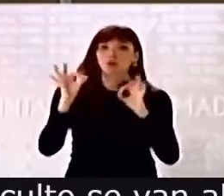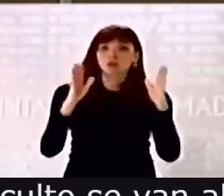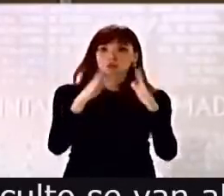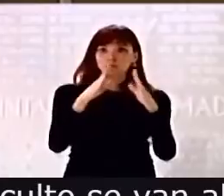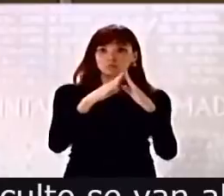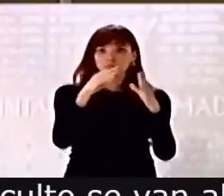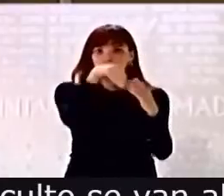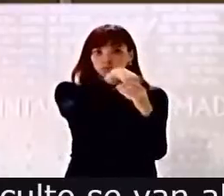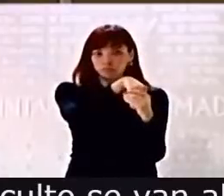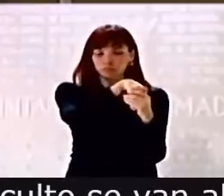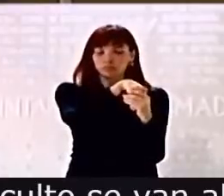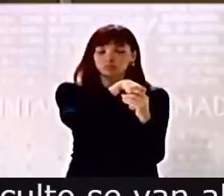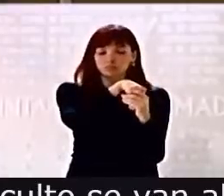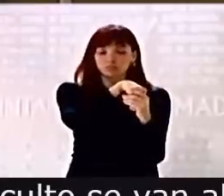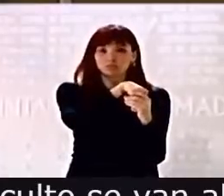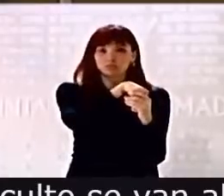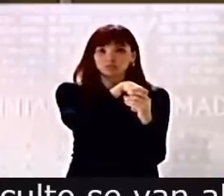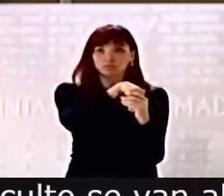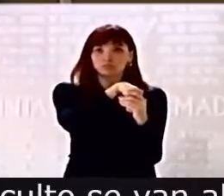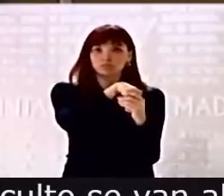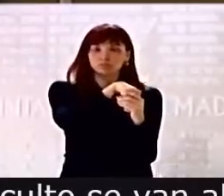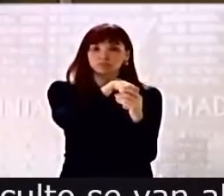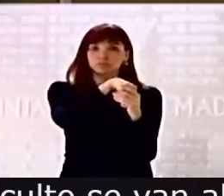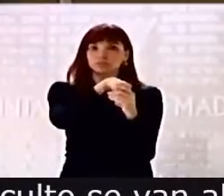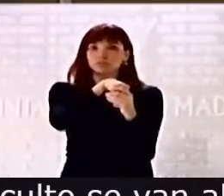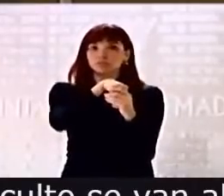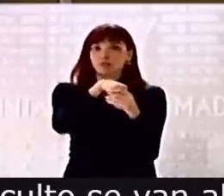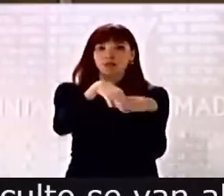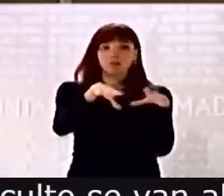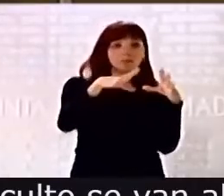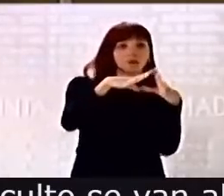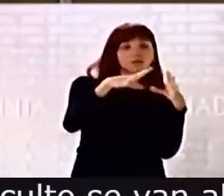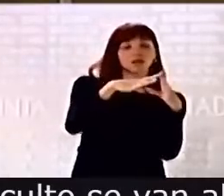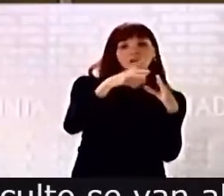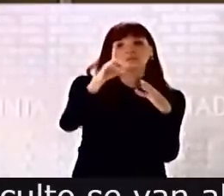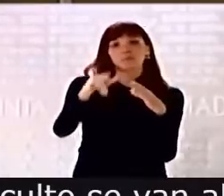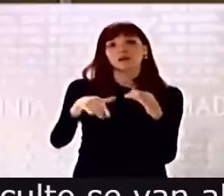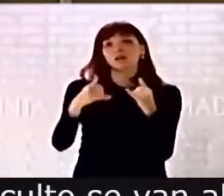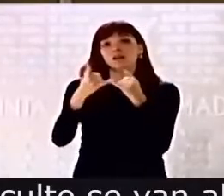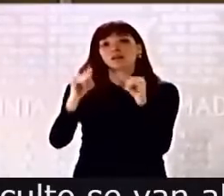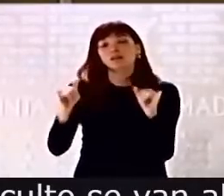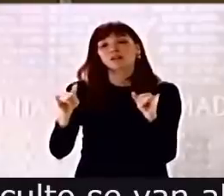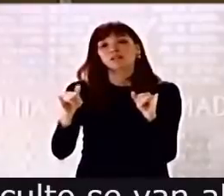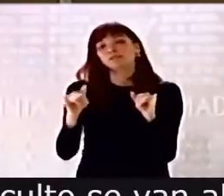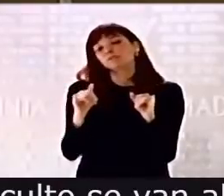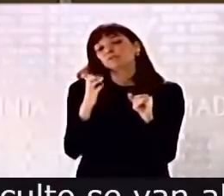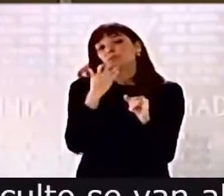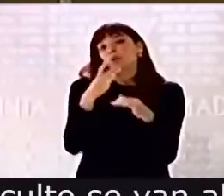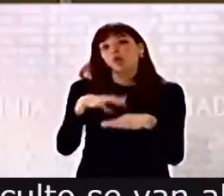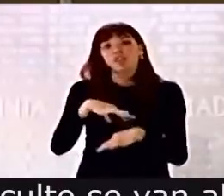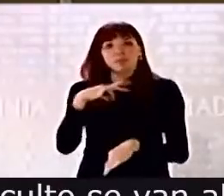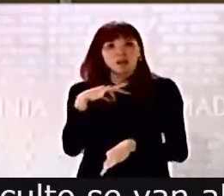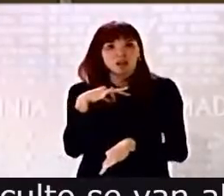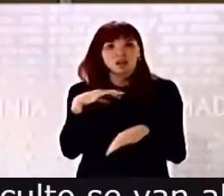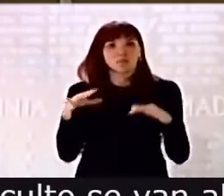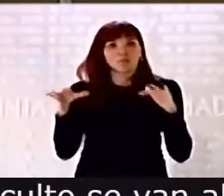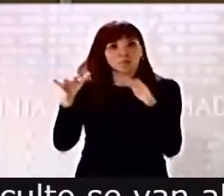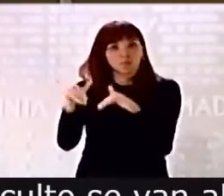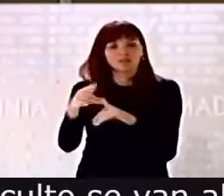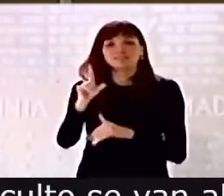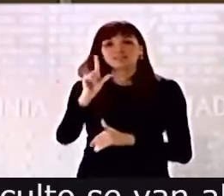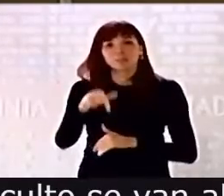aforo, tanto en los lugares de culto como en las ceremonias que se celebren también por vía civil,